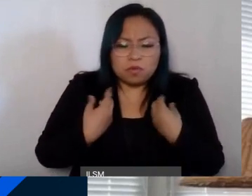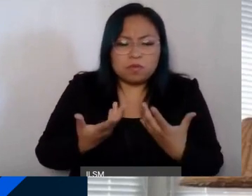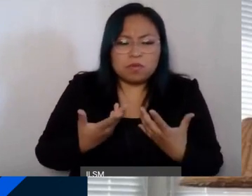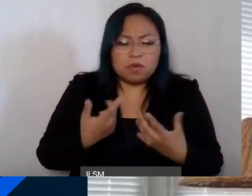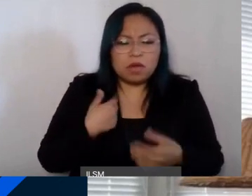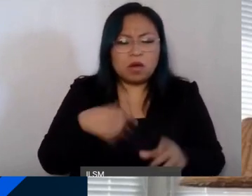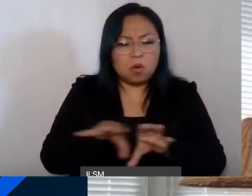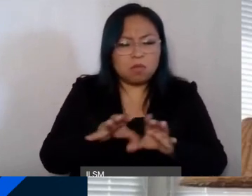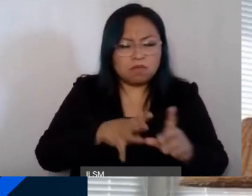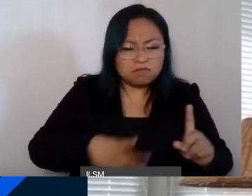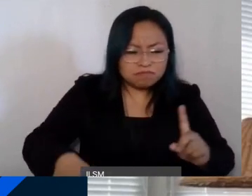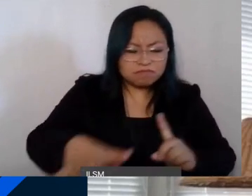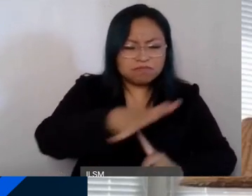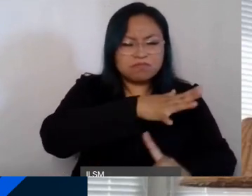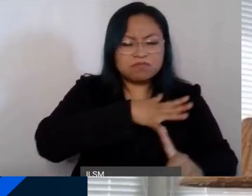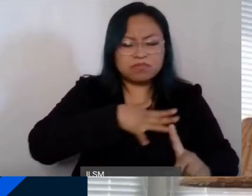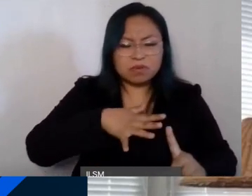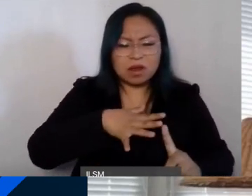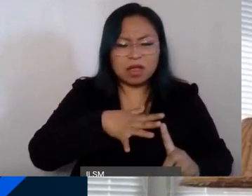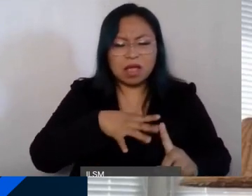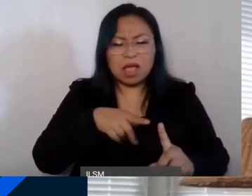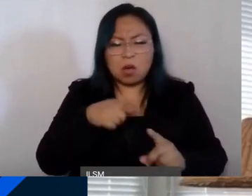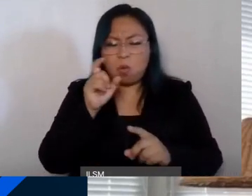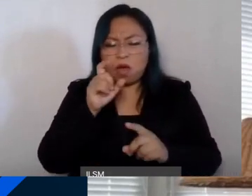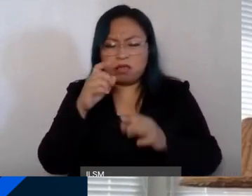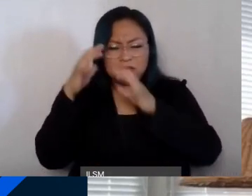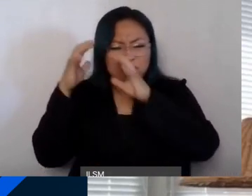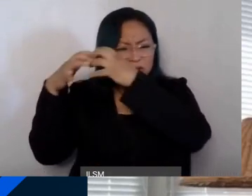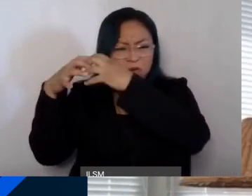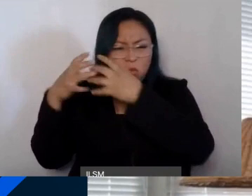como eso sin cerebro